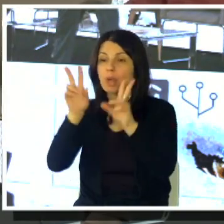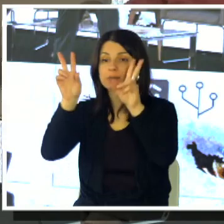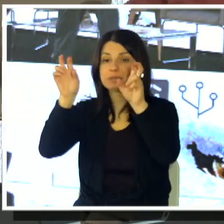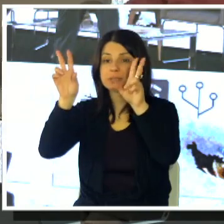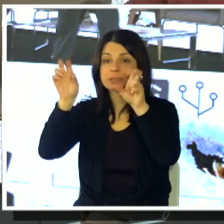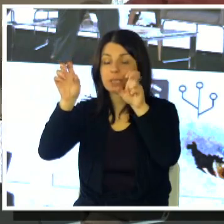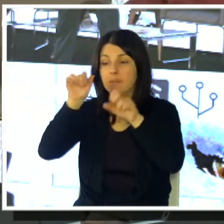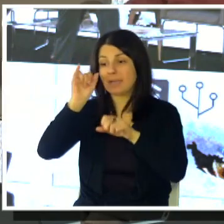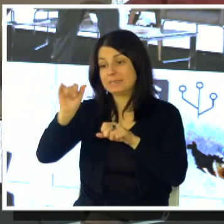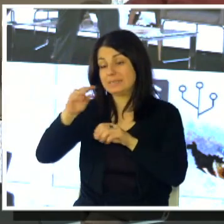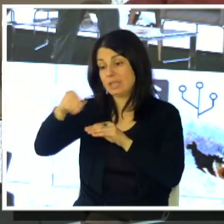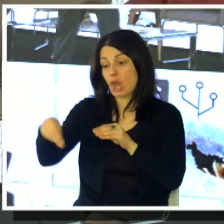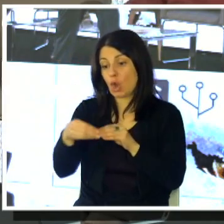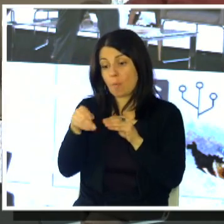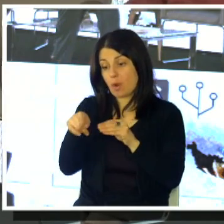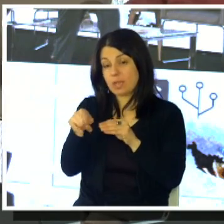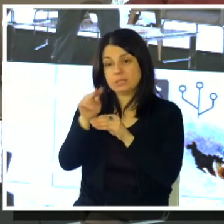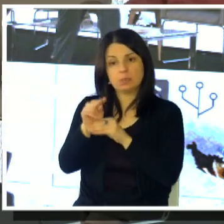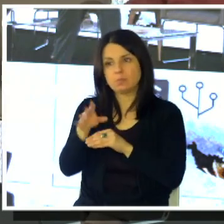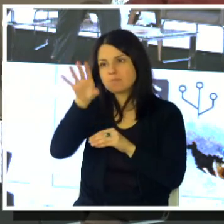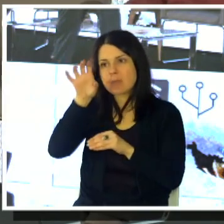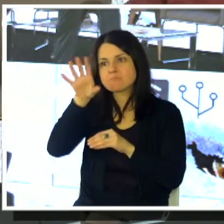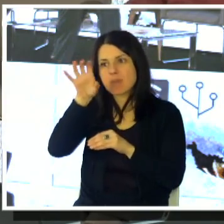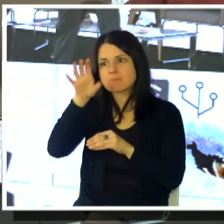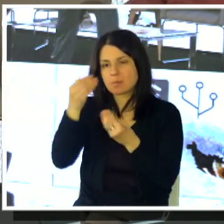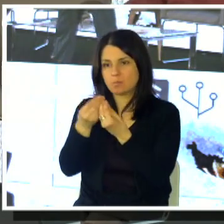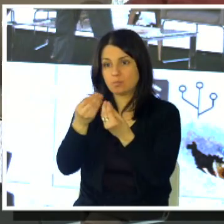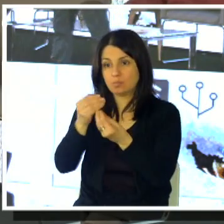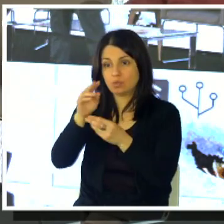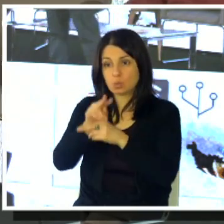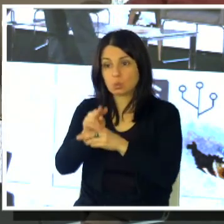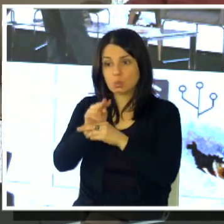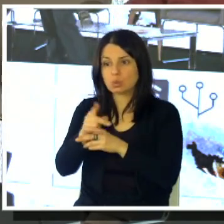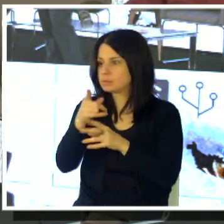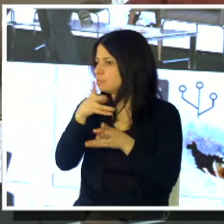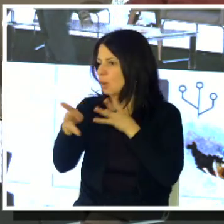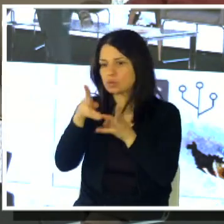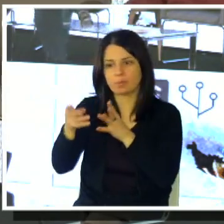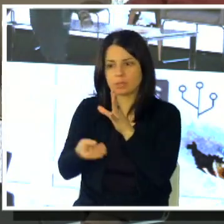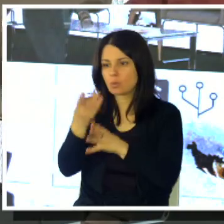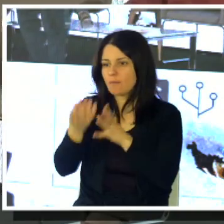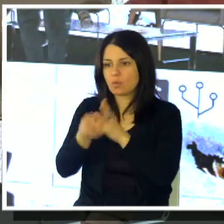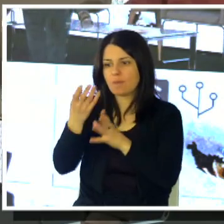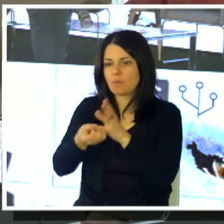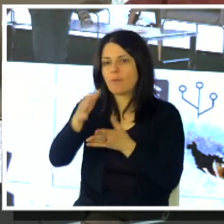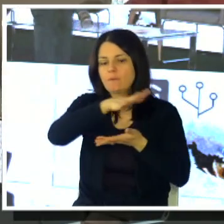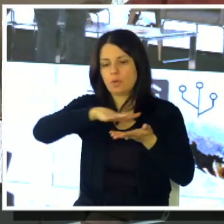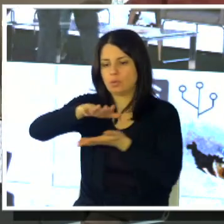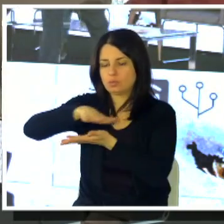si este componente está usando mucha memoria o mucha CPU, que automáticamente empiece a generar más instancias.